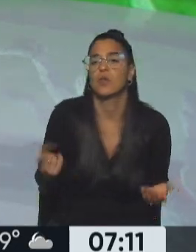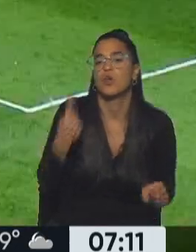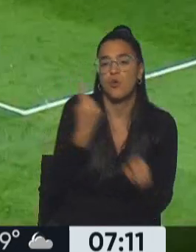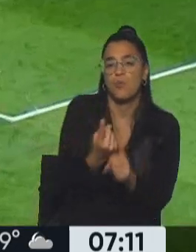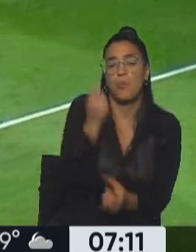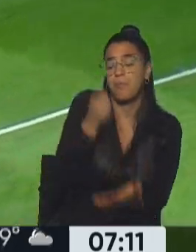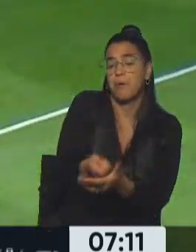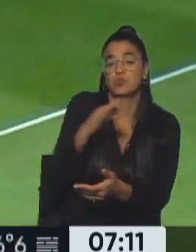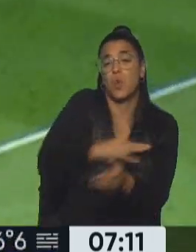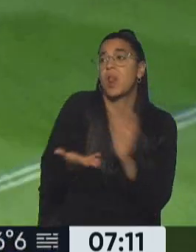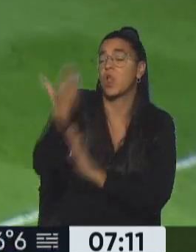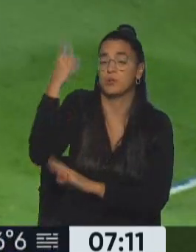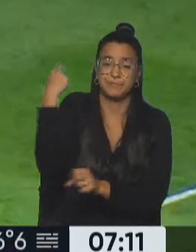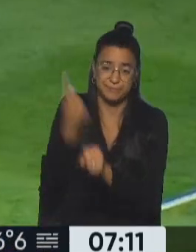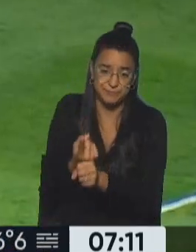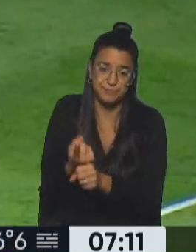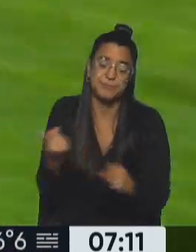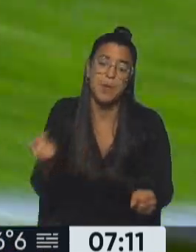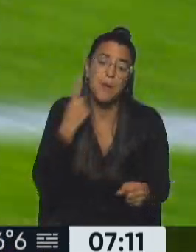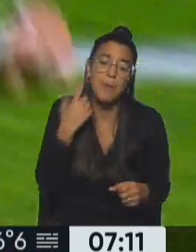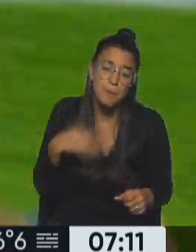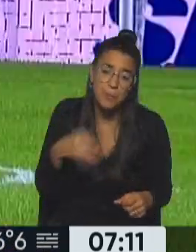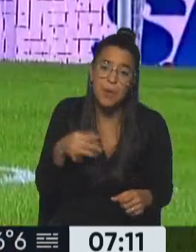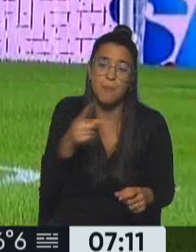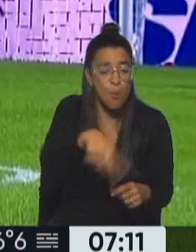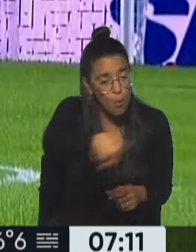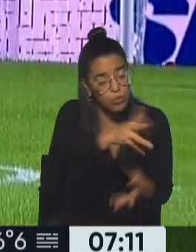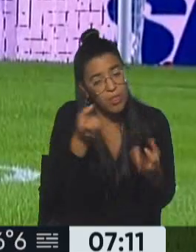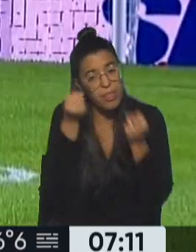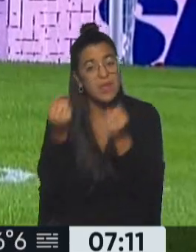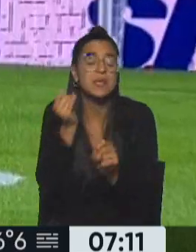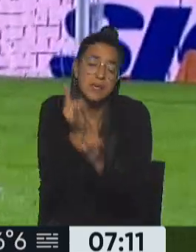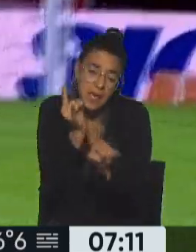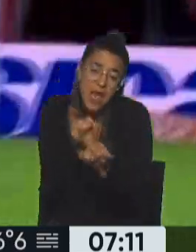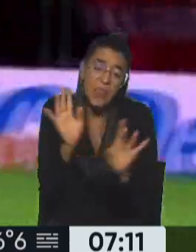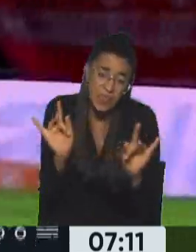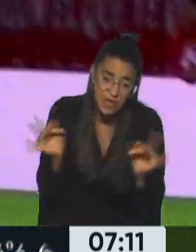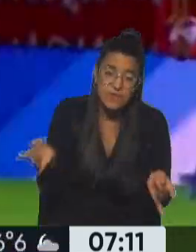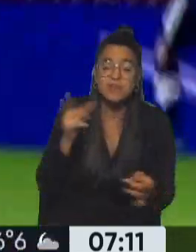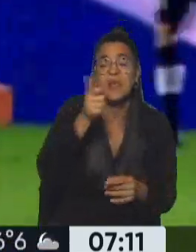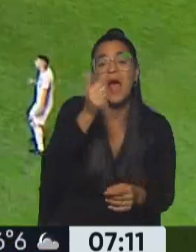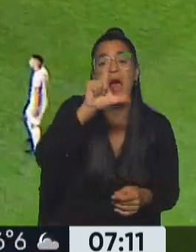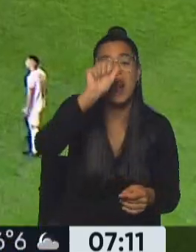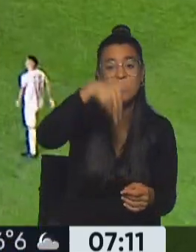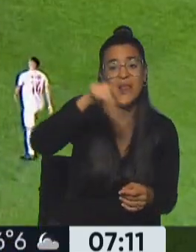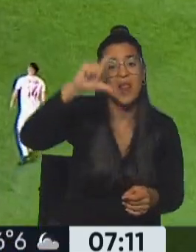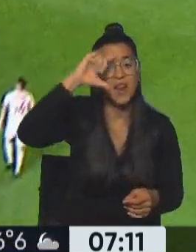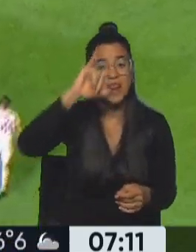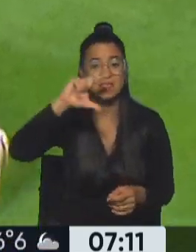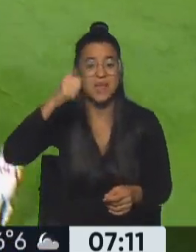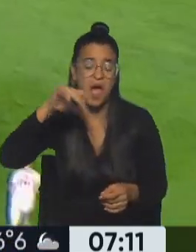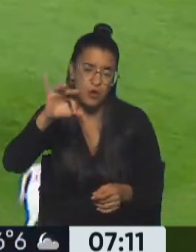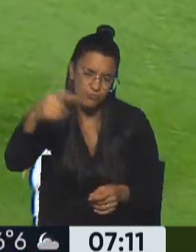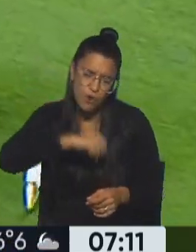pagar los sueldos altos y demás, vamos a tener que apelar a ustedes, siempre es difícil. Alan Lescano, que es un gran jugador, qué